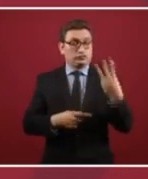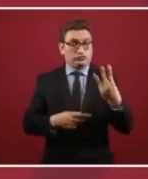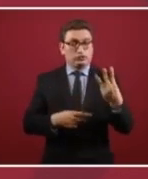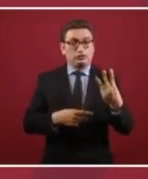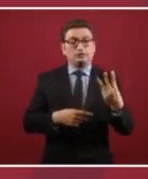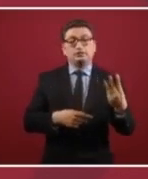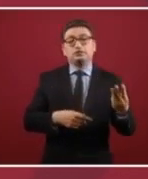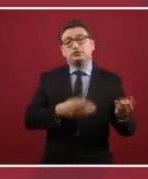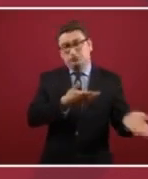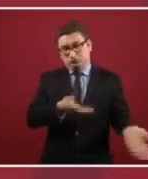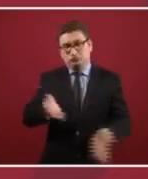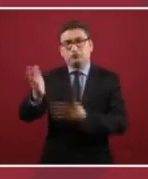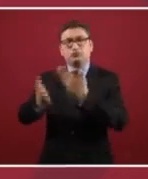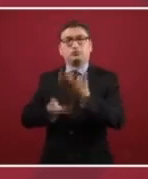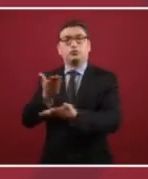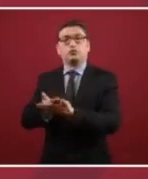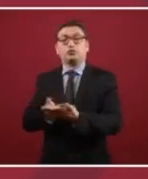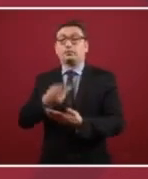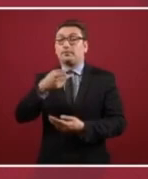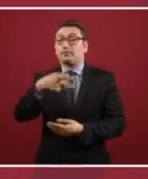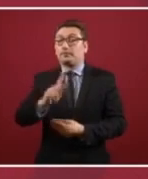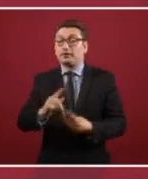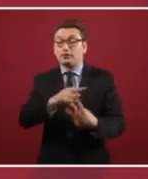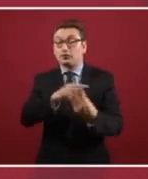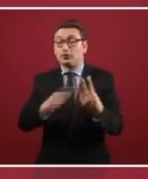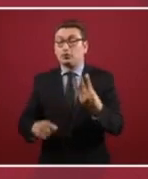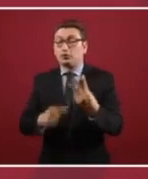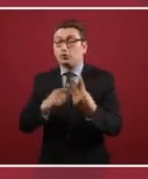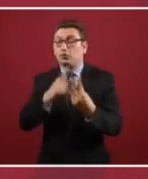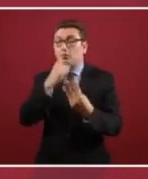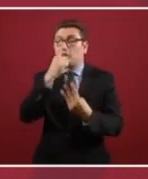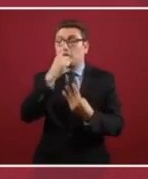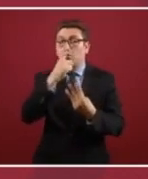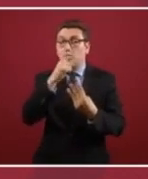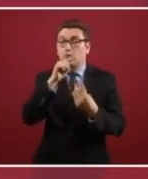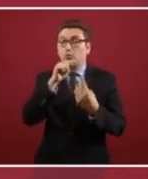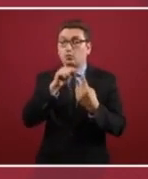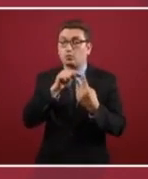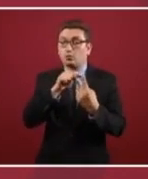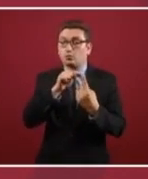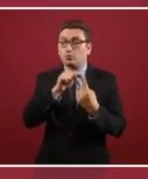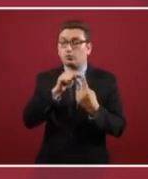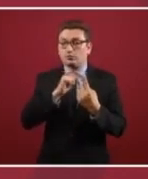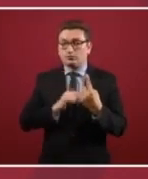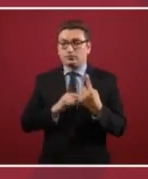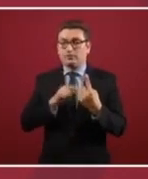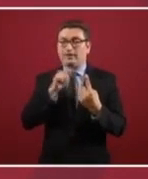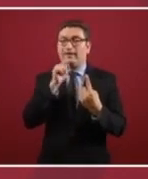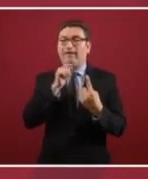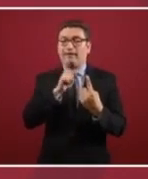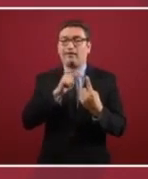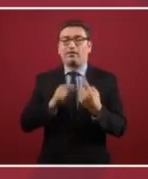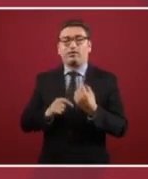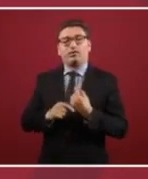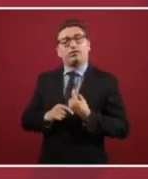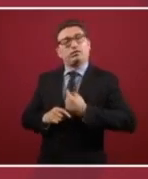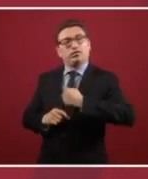pero uno de los 3 era la gracia